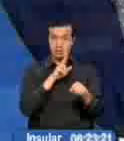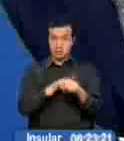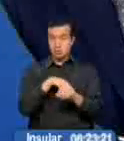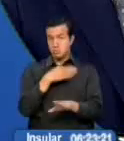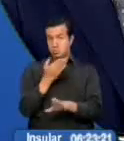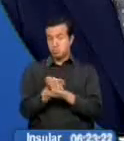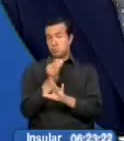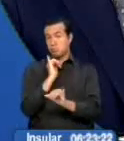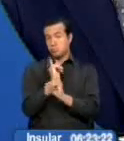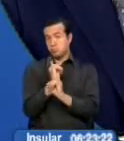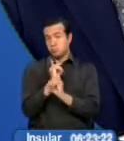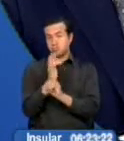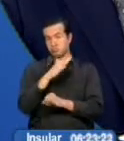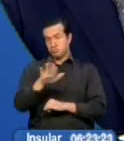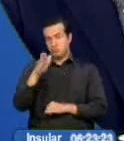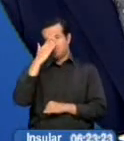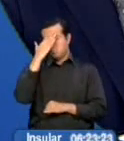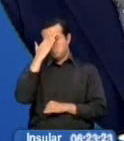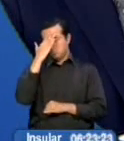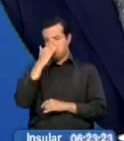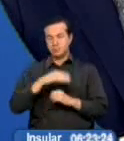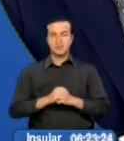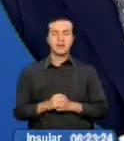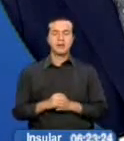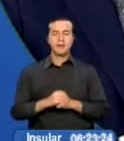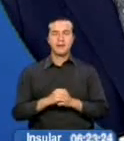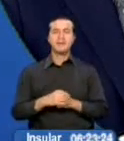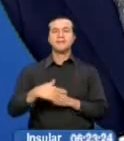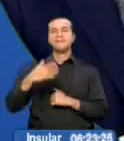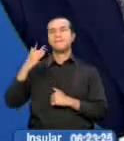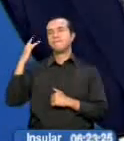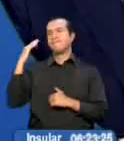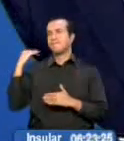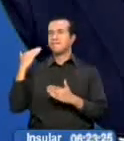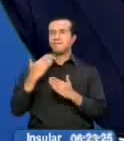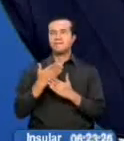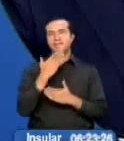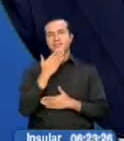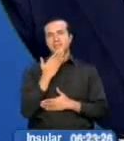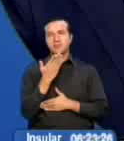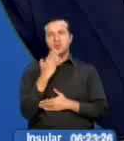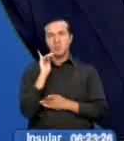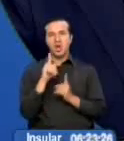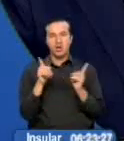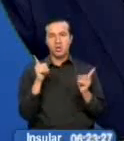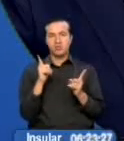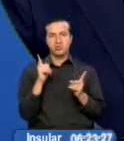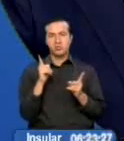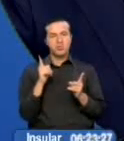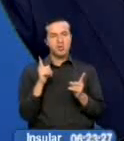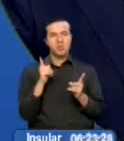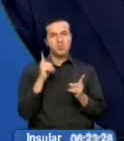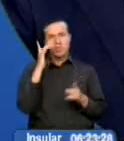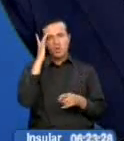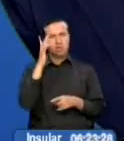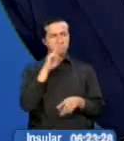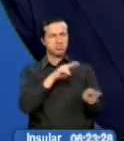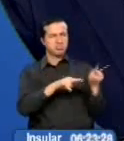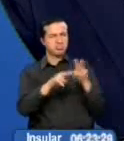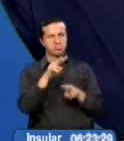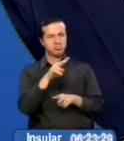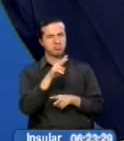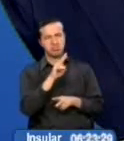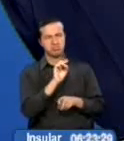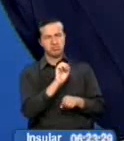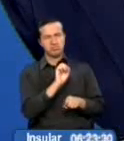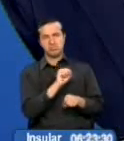una institución que, como muy bien lo señalas, ha sido un poco, yo diría, castigada por la mala percepción que se tiene de